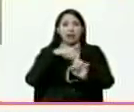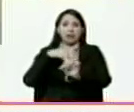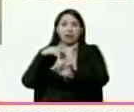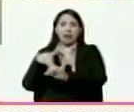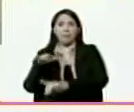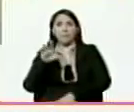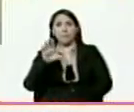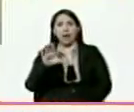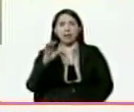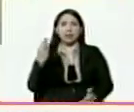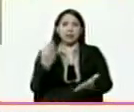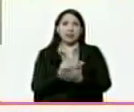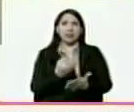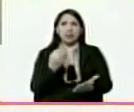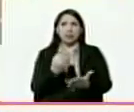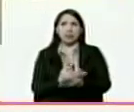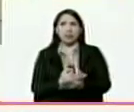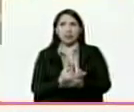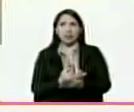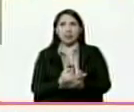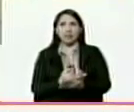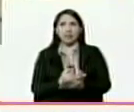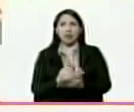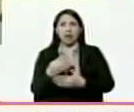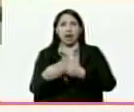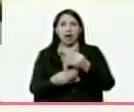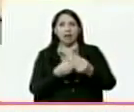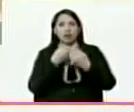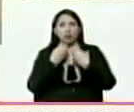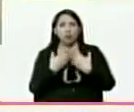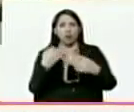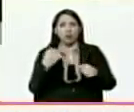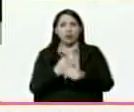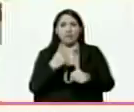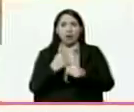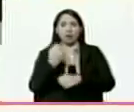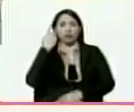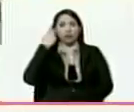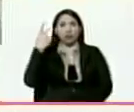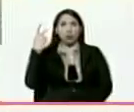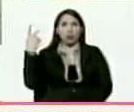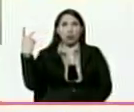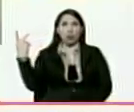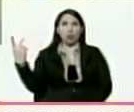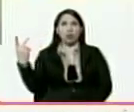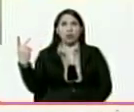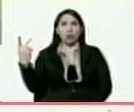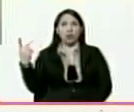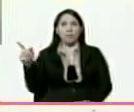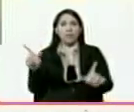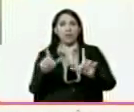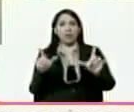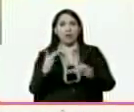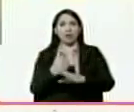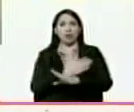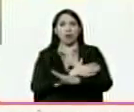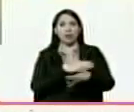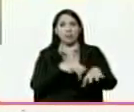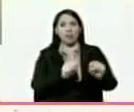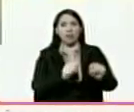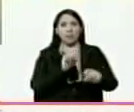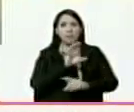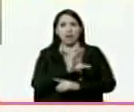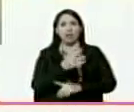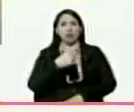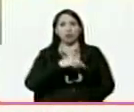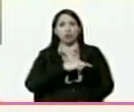siempre han hecho un buen trabajo psicológico, mediático, antes de invadir un país también. En el caso de Venezuela, estamos preparados